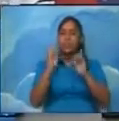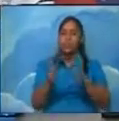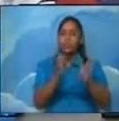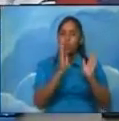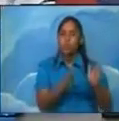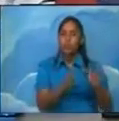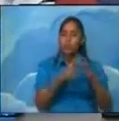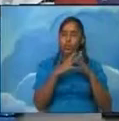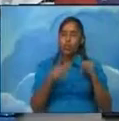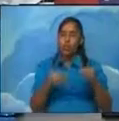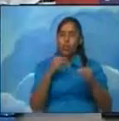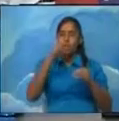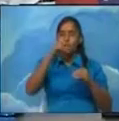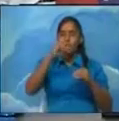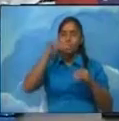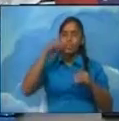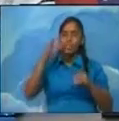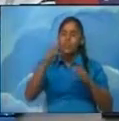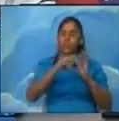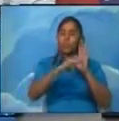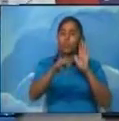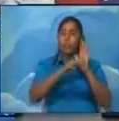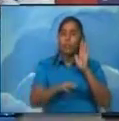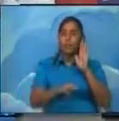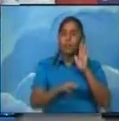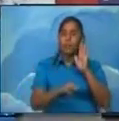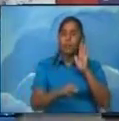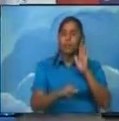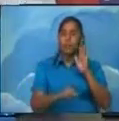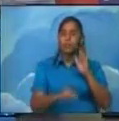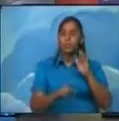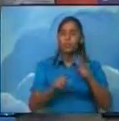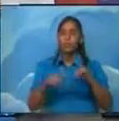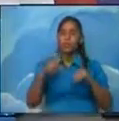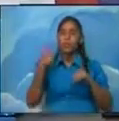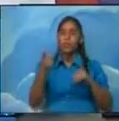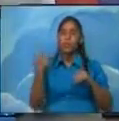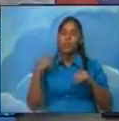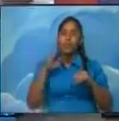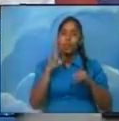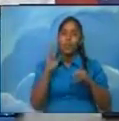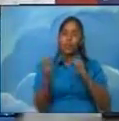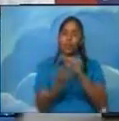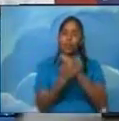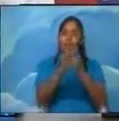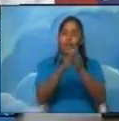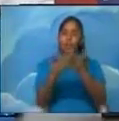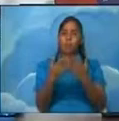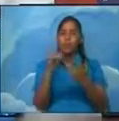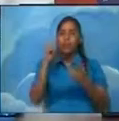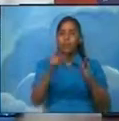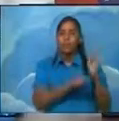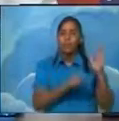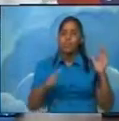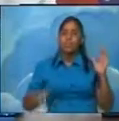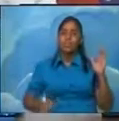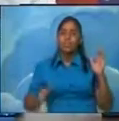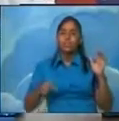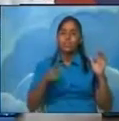sus decretos y sus mandamientos. ¿Cuándo hay que guardar la palabra del Señor? ¿Cuándo?